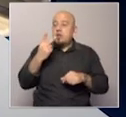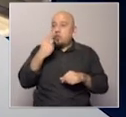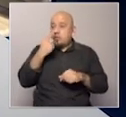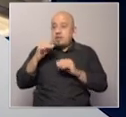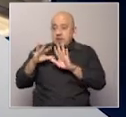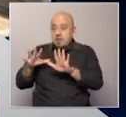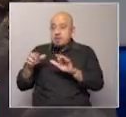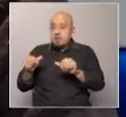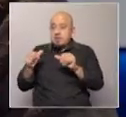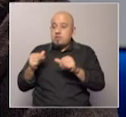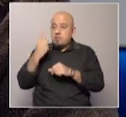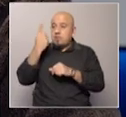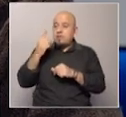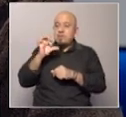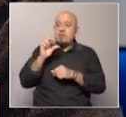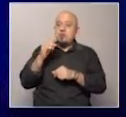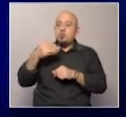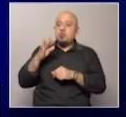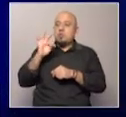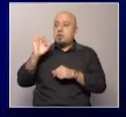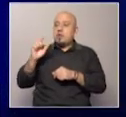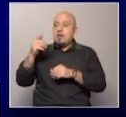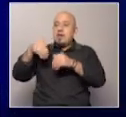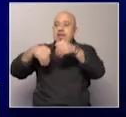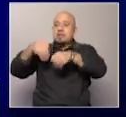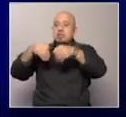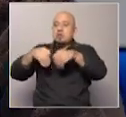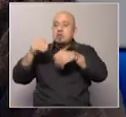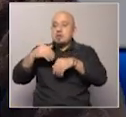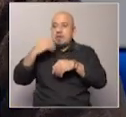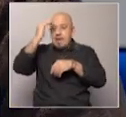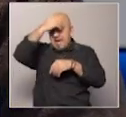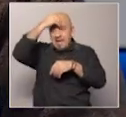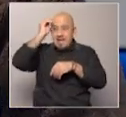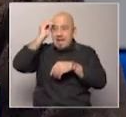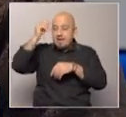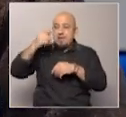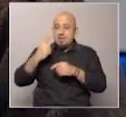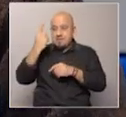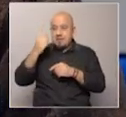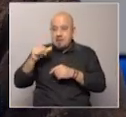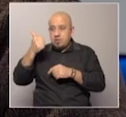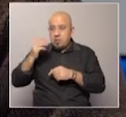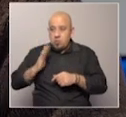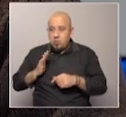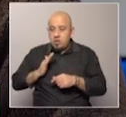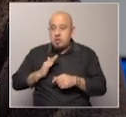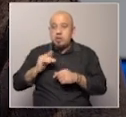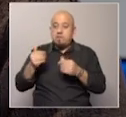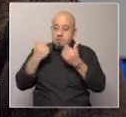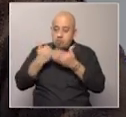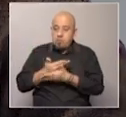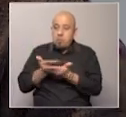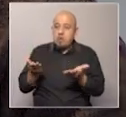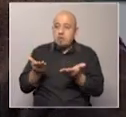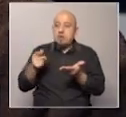en el subte municipal elecciones en las que ana olivera llegó a la intendencia de morris acto y fue una muestra totalmente basada